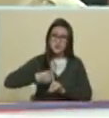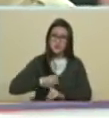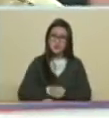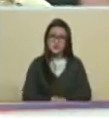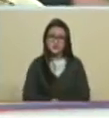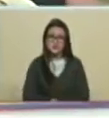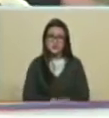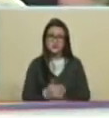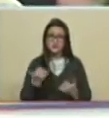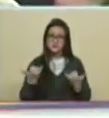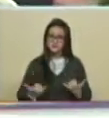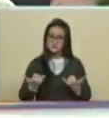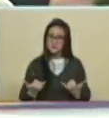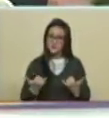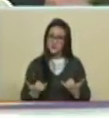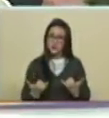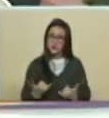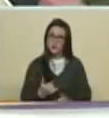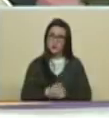Hoy